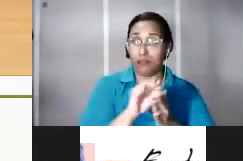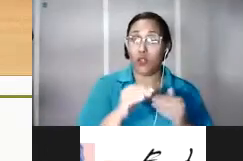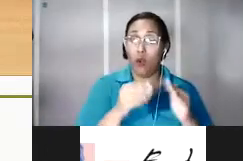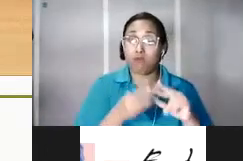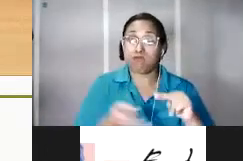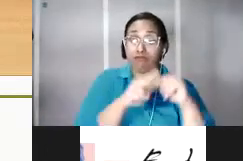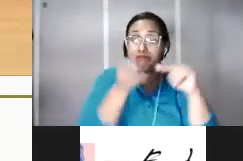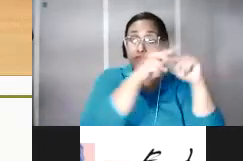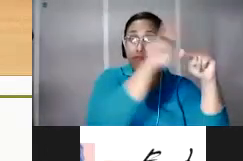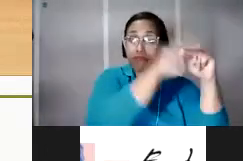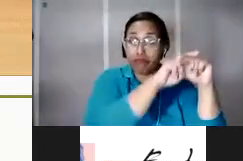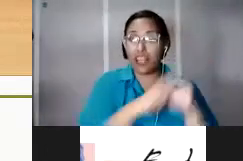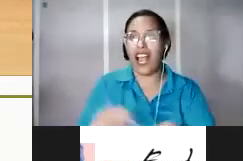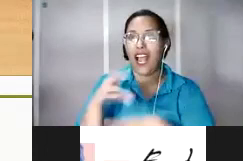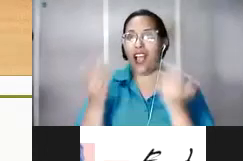a